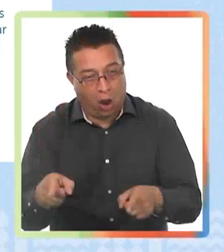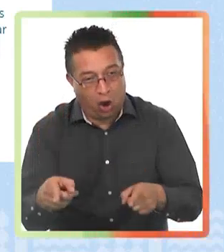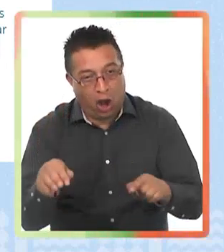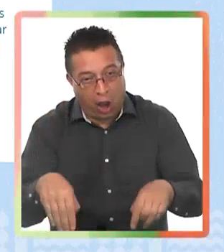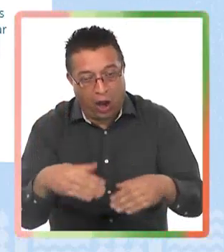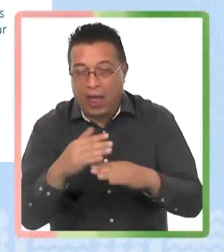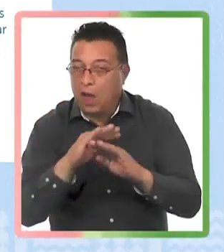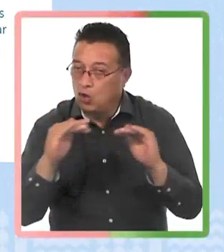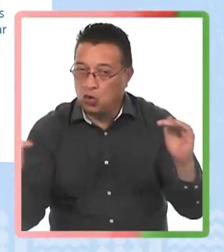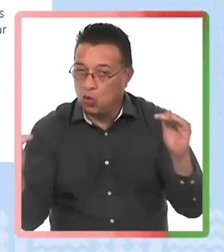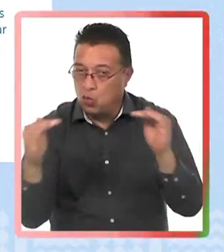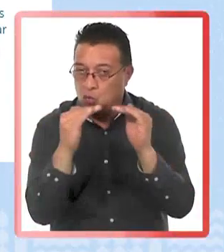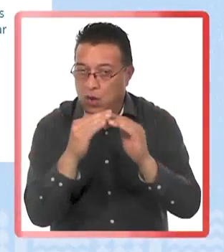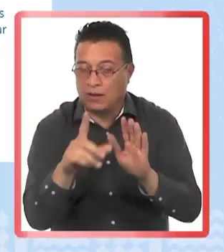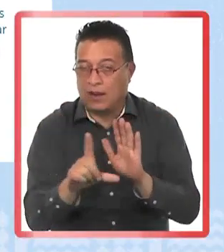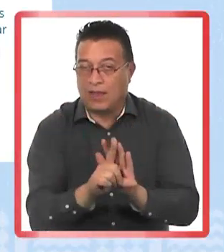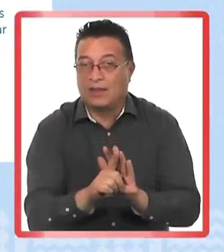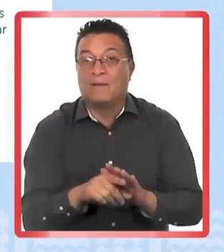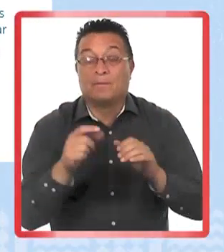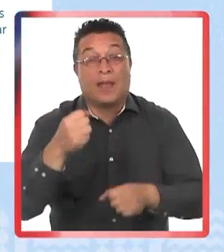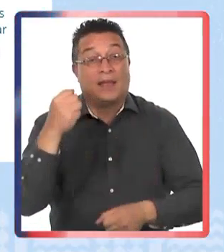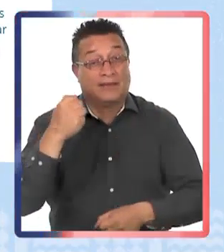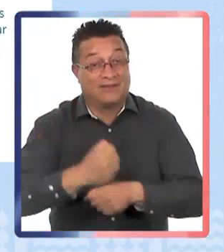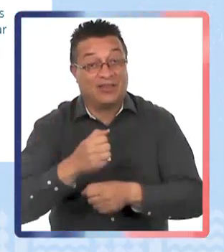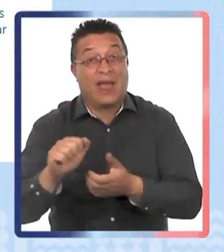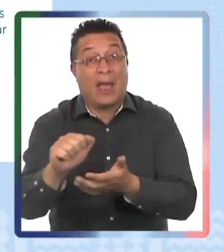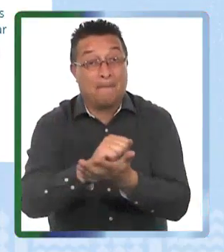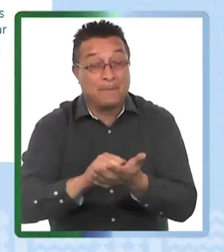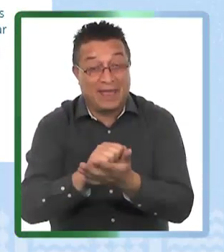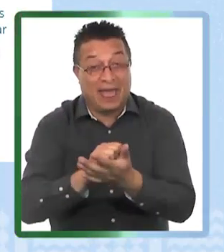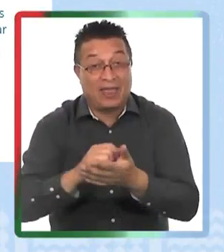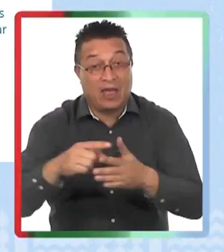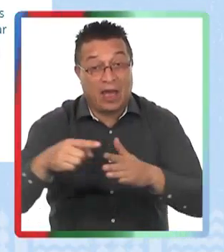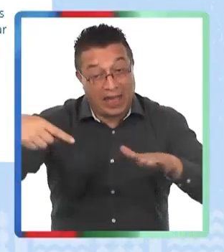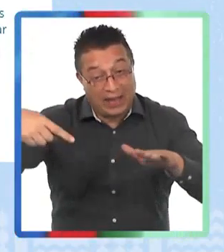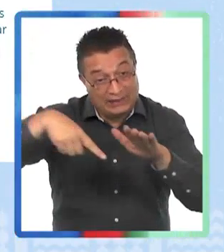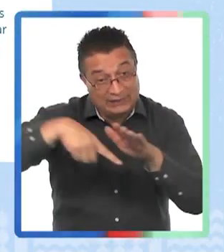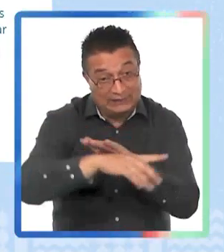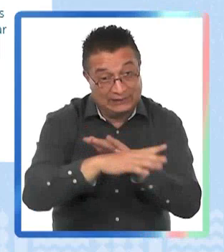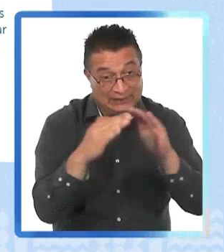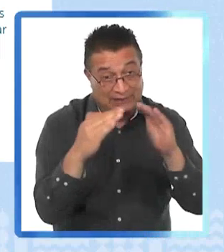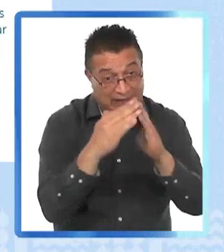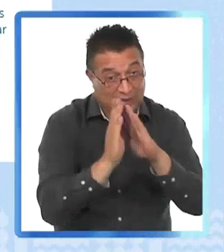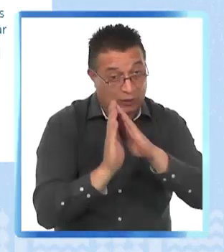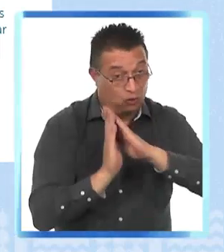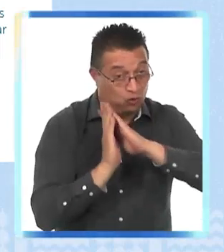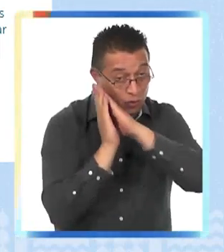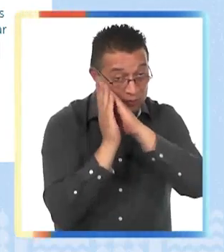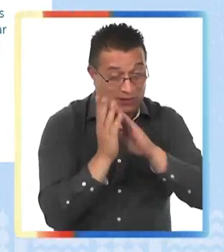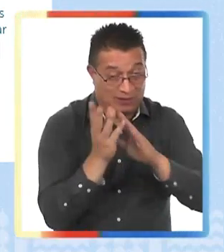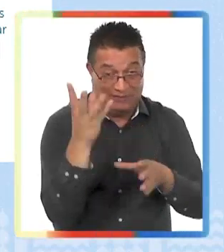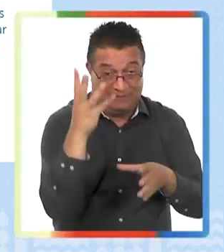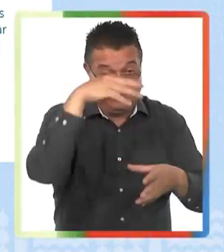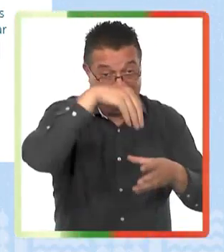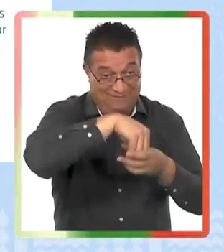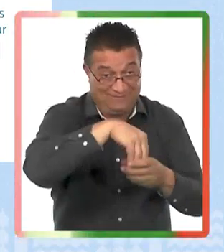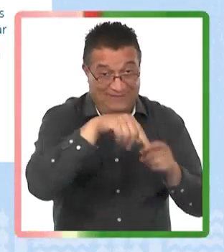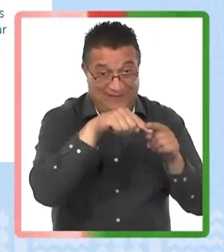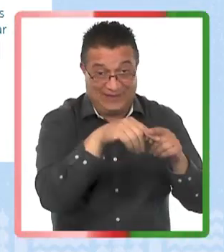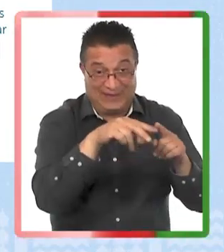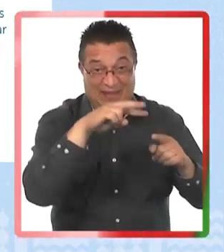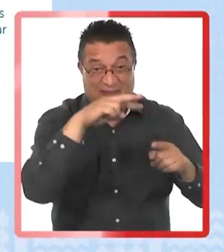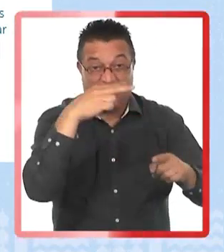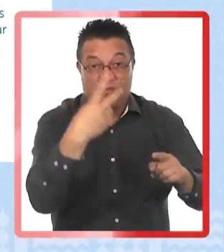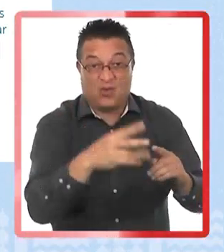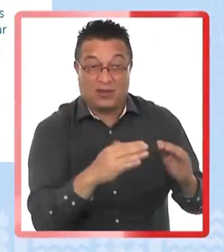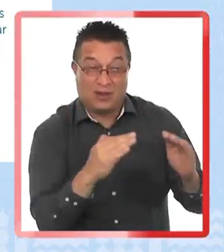tratadas con igualdad ante la ley. Las trabajadoras de casa particular, puertas adentro, es decir, las que viven en la casa del empleador, fíjese que hoy día